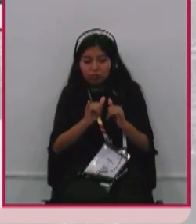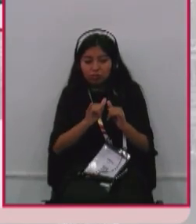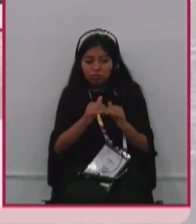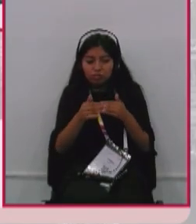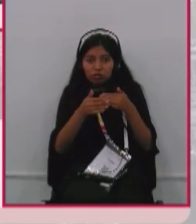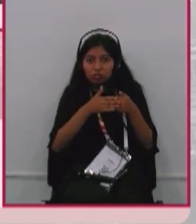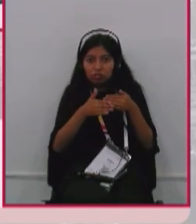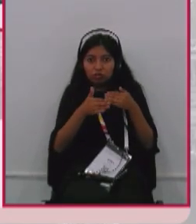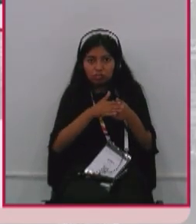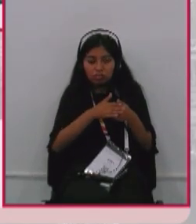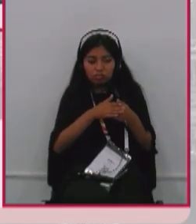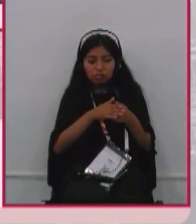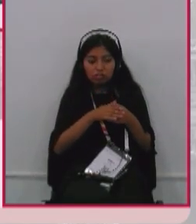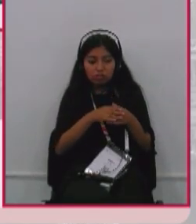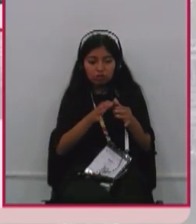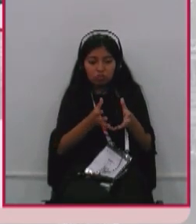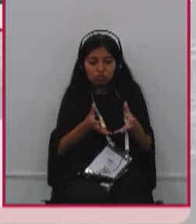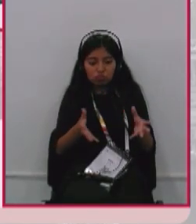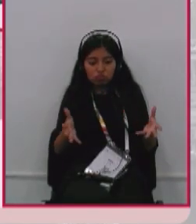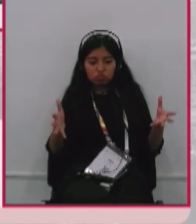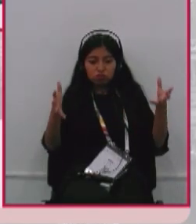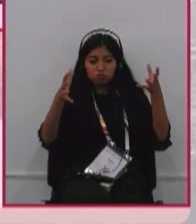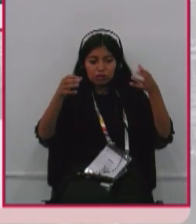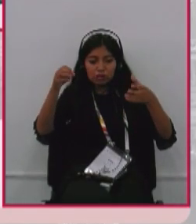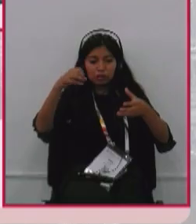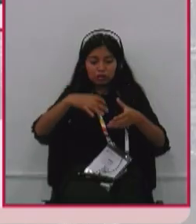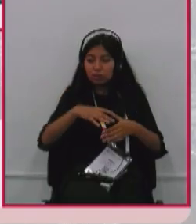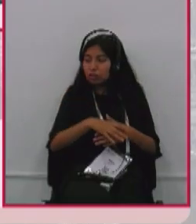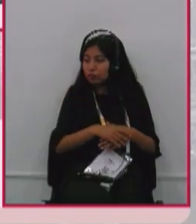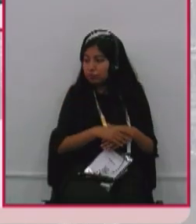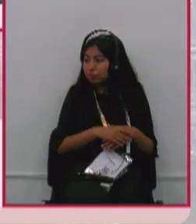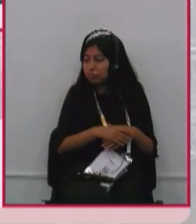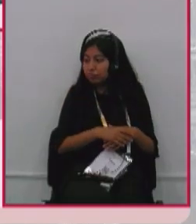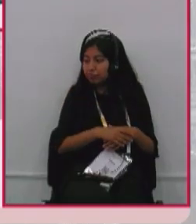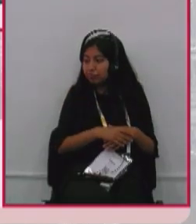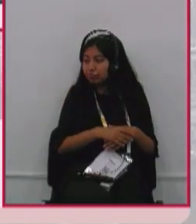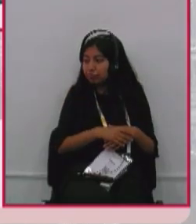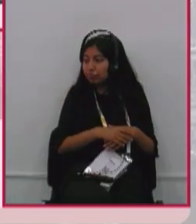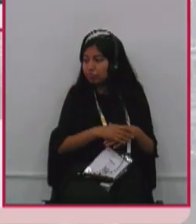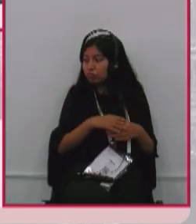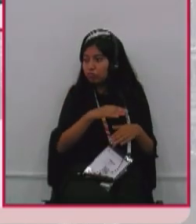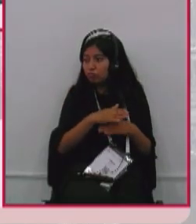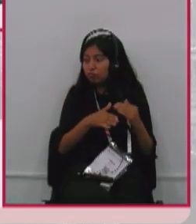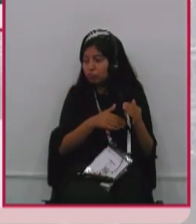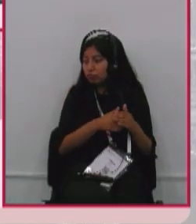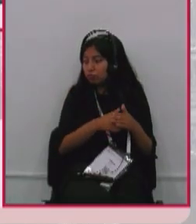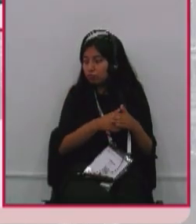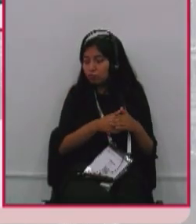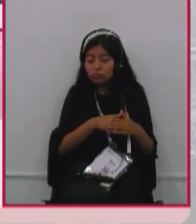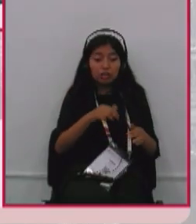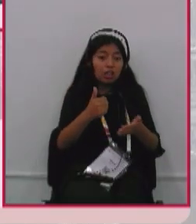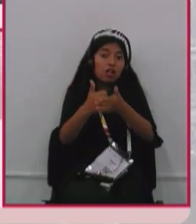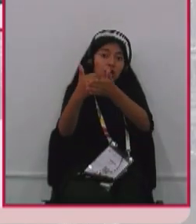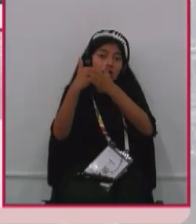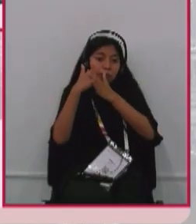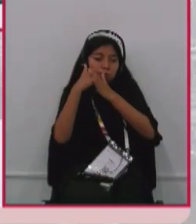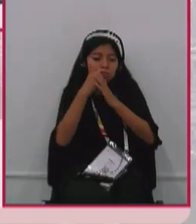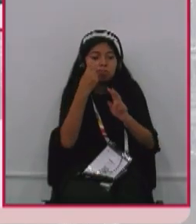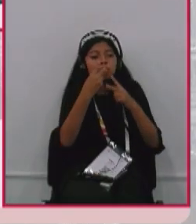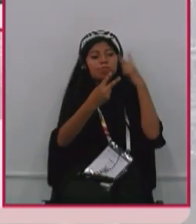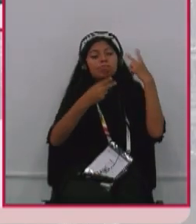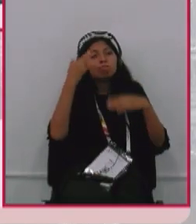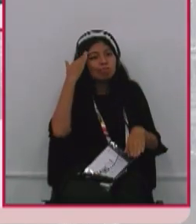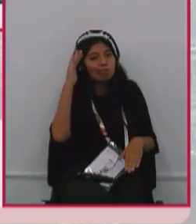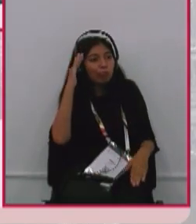cerca al pozo de inyección, ¿no? Entonces, todo esto nos ha ayudado para identificar el riesgo